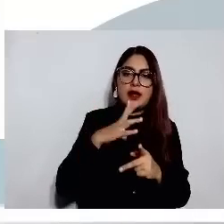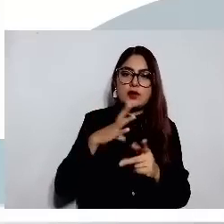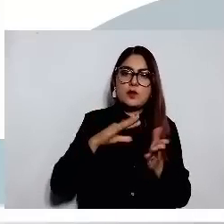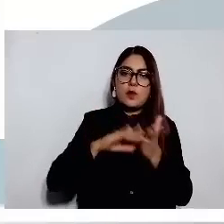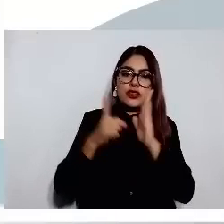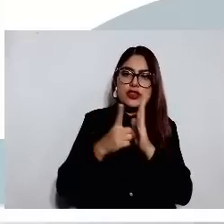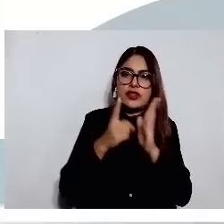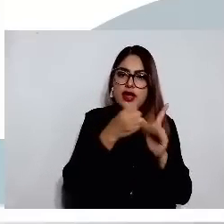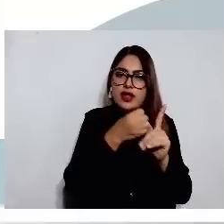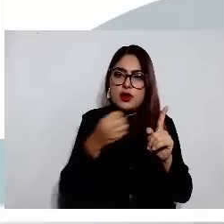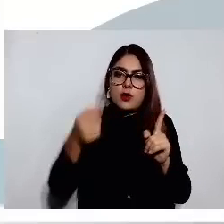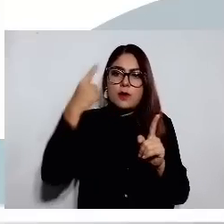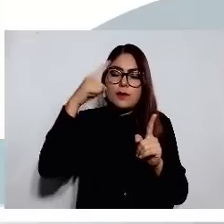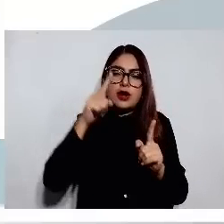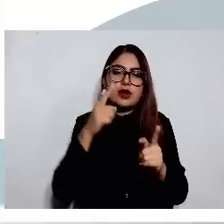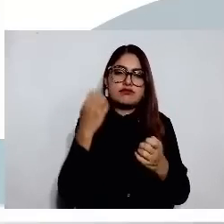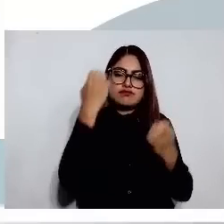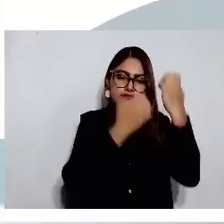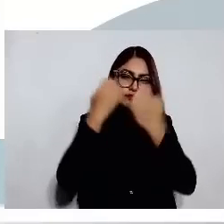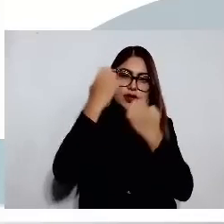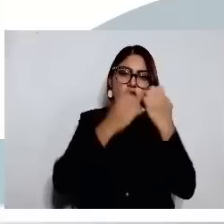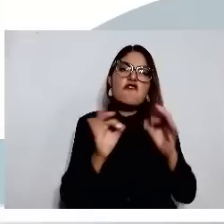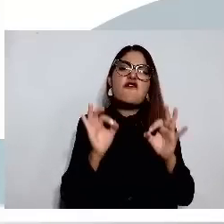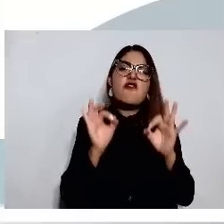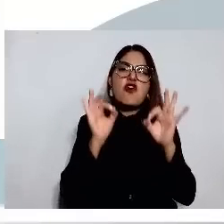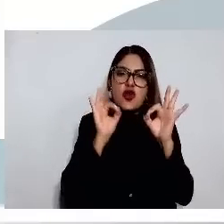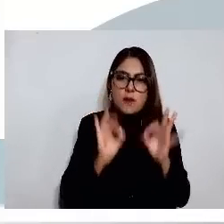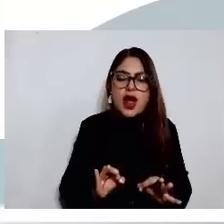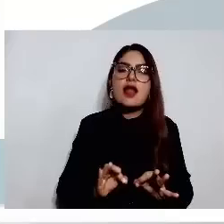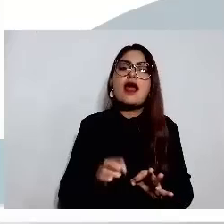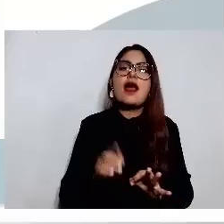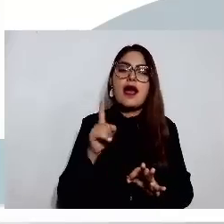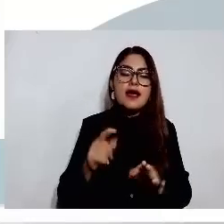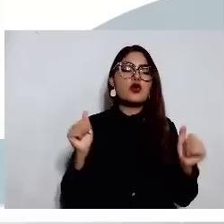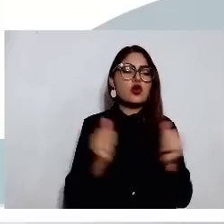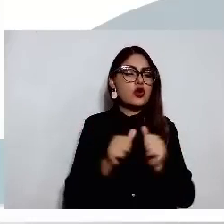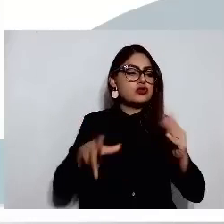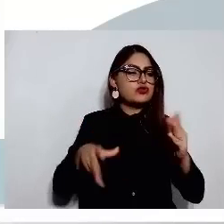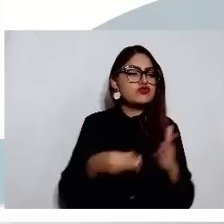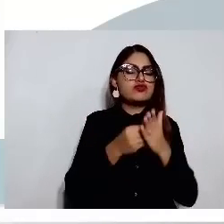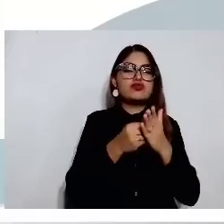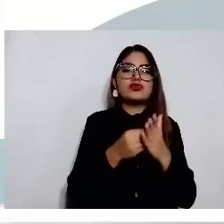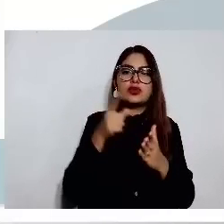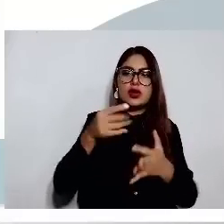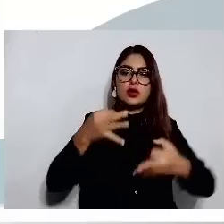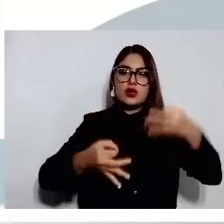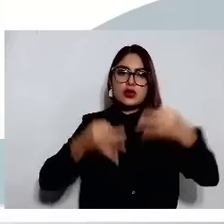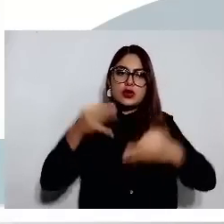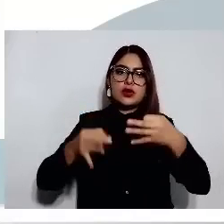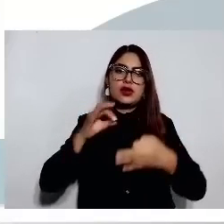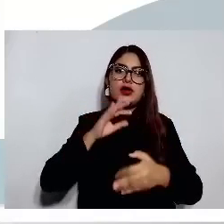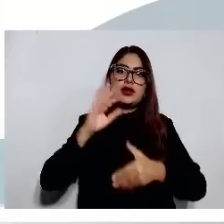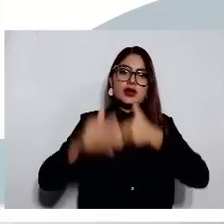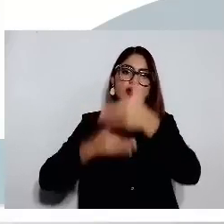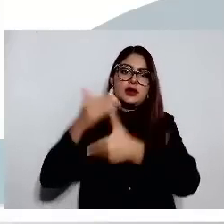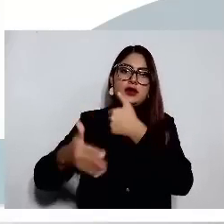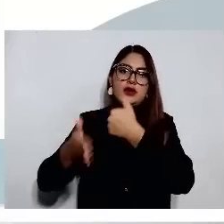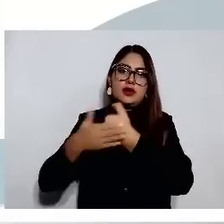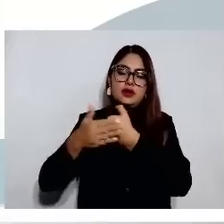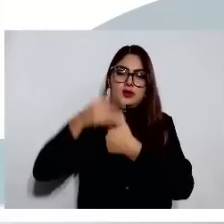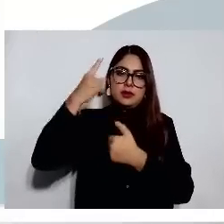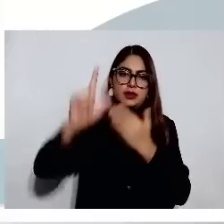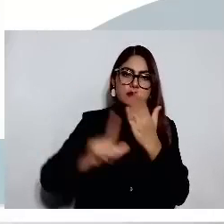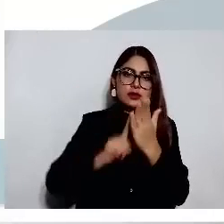ser formal, que va a ser parte de la estructura judicial, que se quiere incluso elevar a nivel de ley orgánica para que puedan